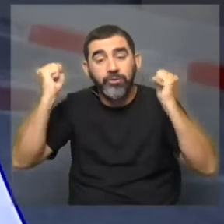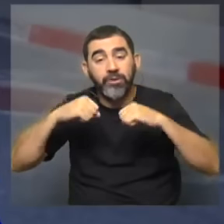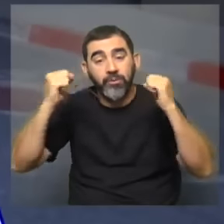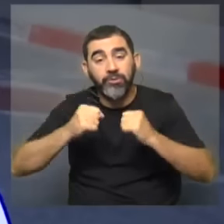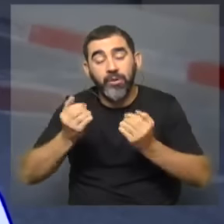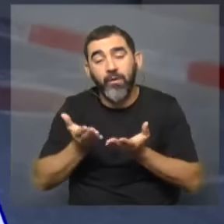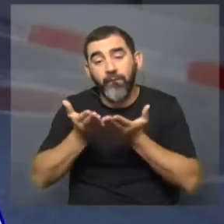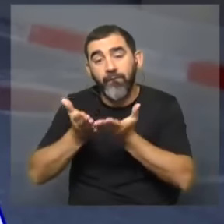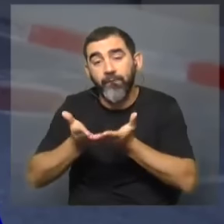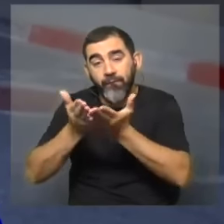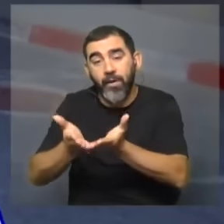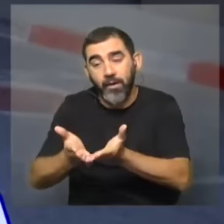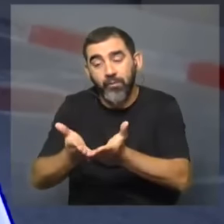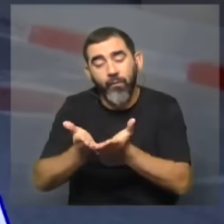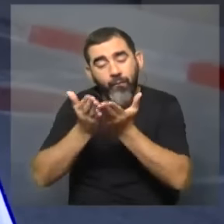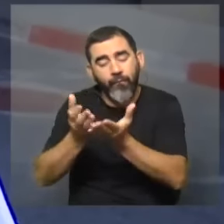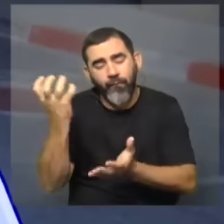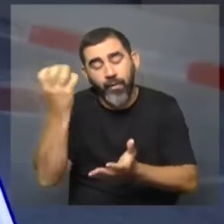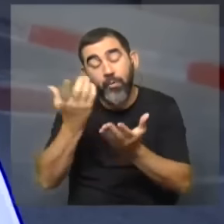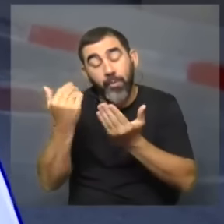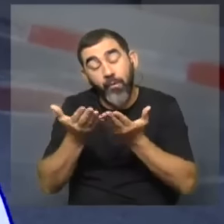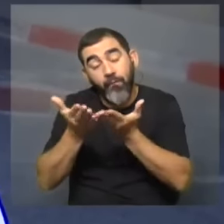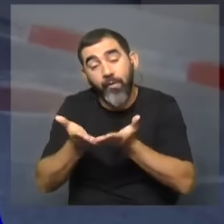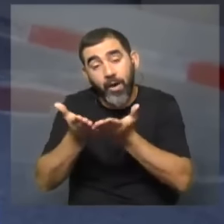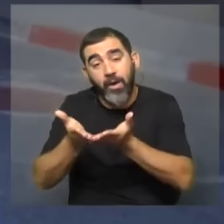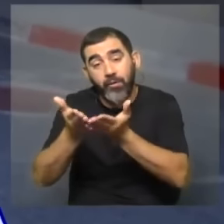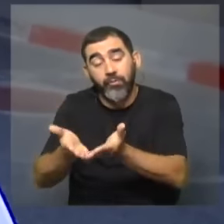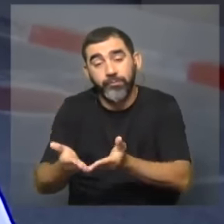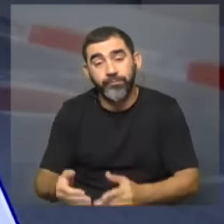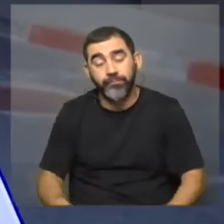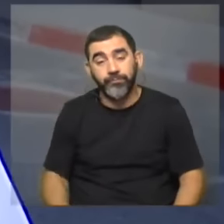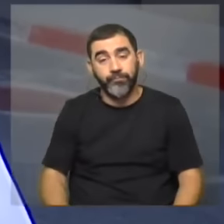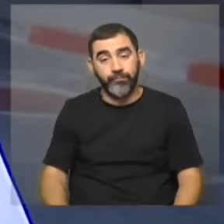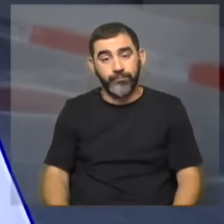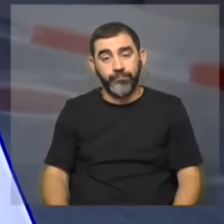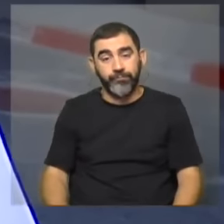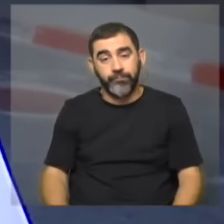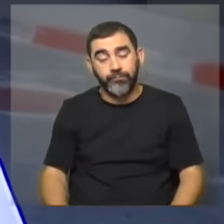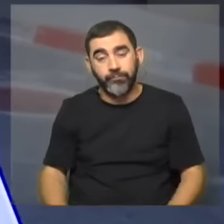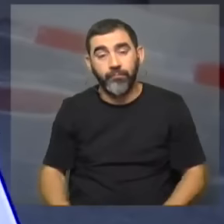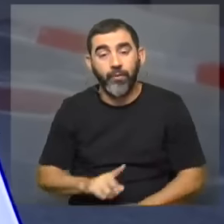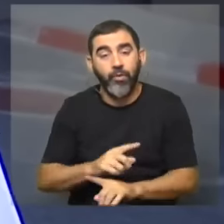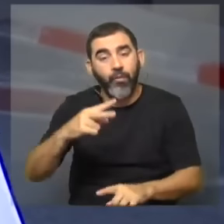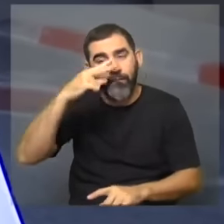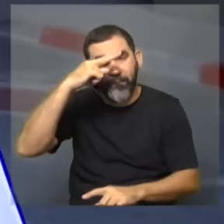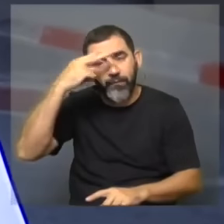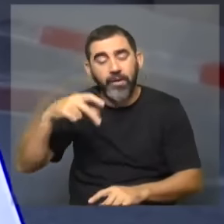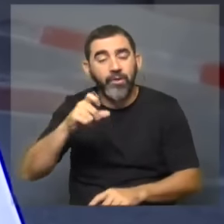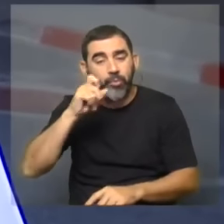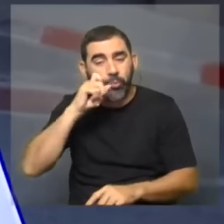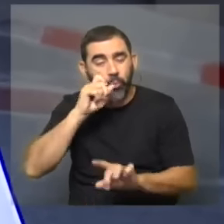una embarcación una embarcación muy precaria pero embarcación al fin eh que no era tanto como un veraneante digamos